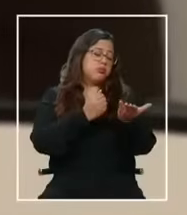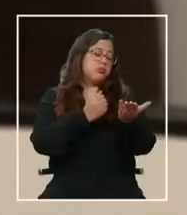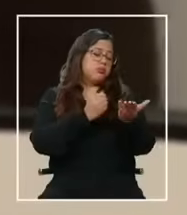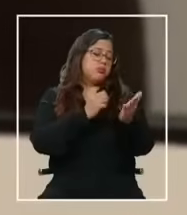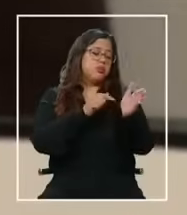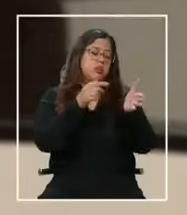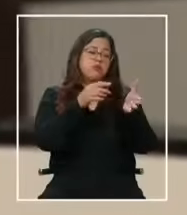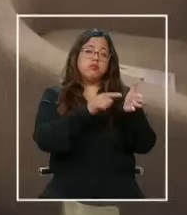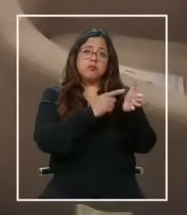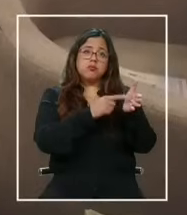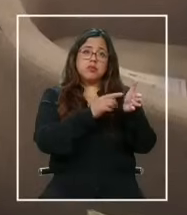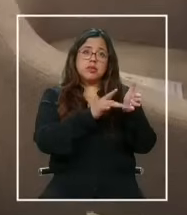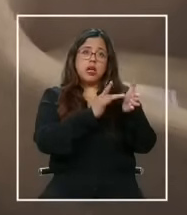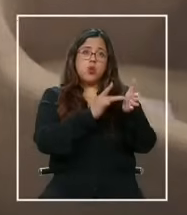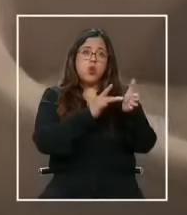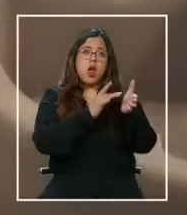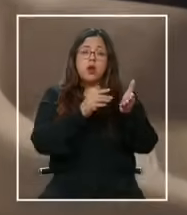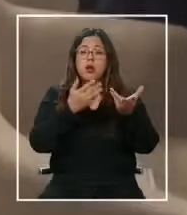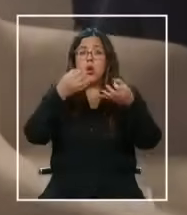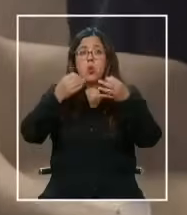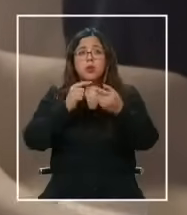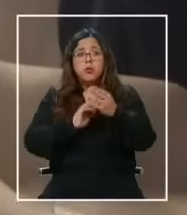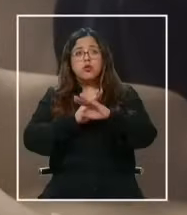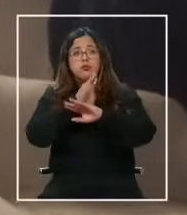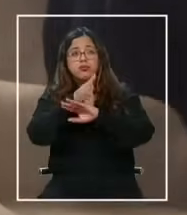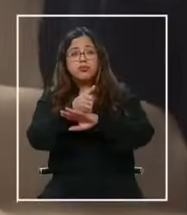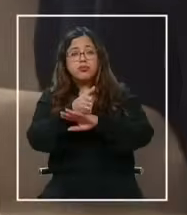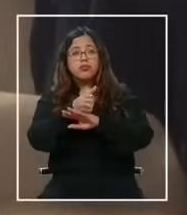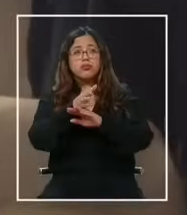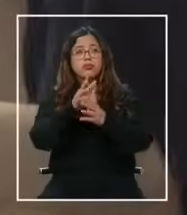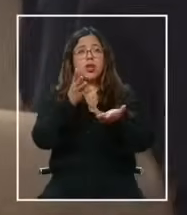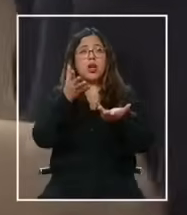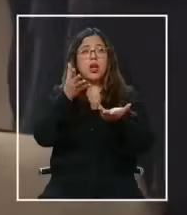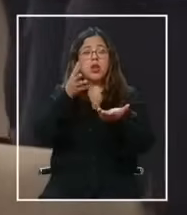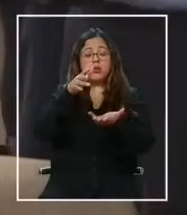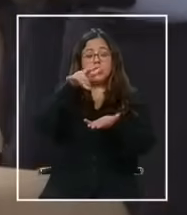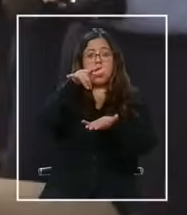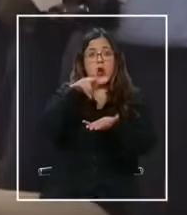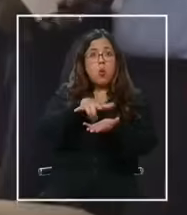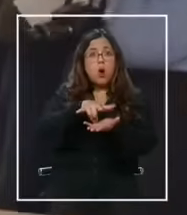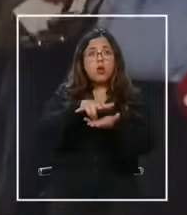y cuando llego al aeropuerto no necesito hacer ninguna fila